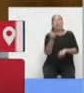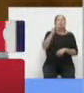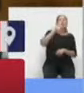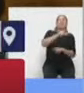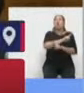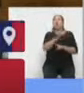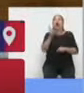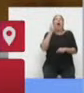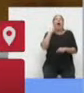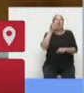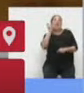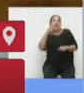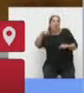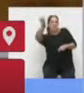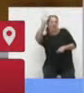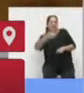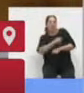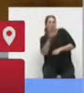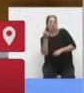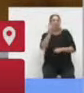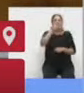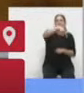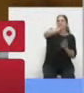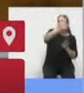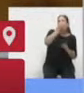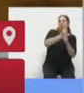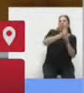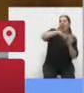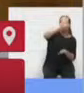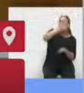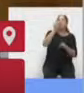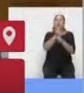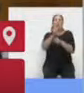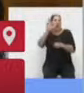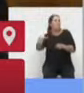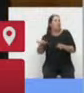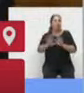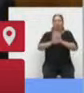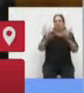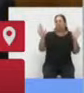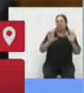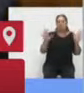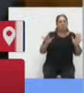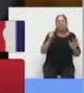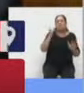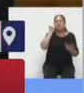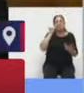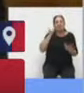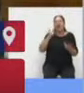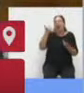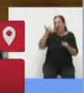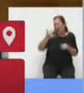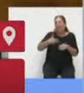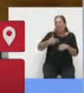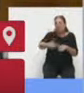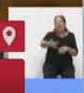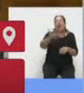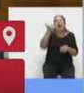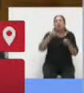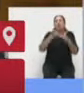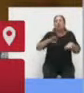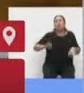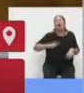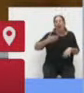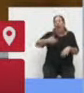en términos contables, que existe porque no se han pagado importaciones es muy alto. Y